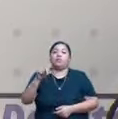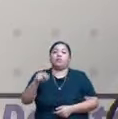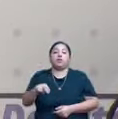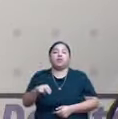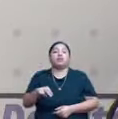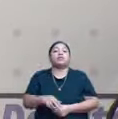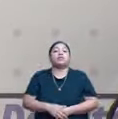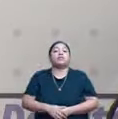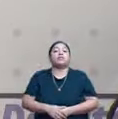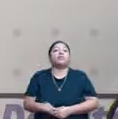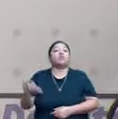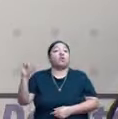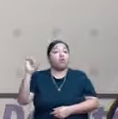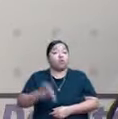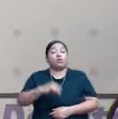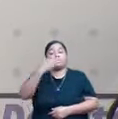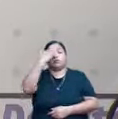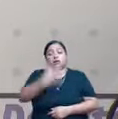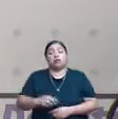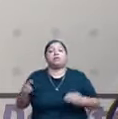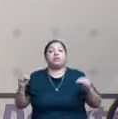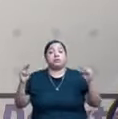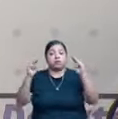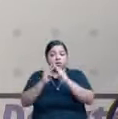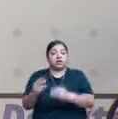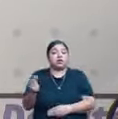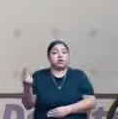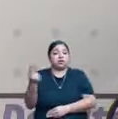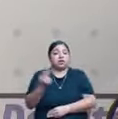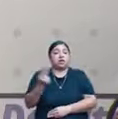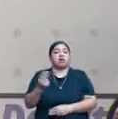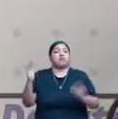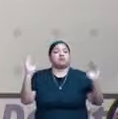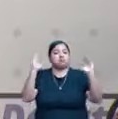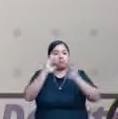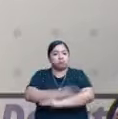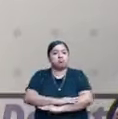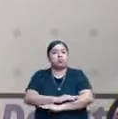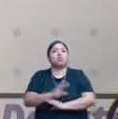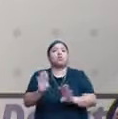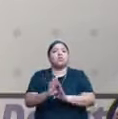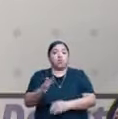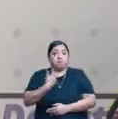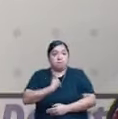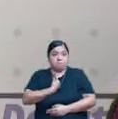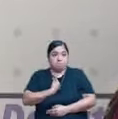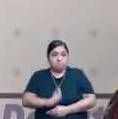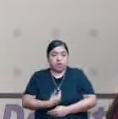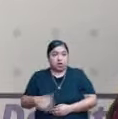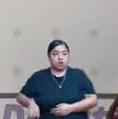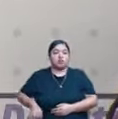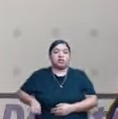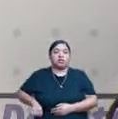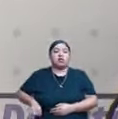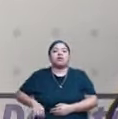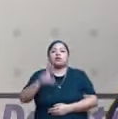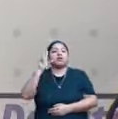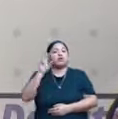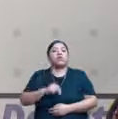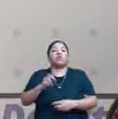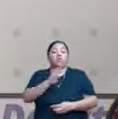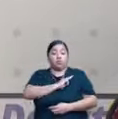hoy, Mixquiahuala requiere de una reconciliación donde, más allá de los temas personales, le demos al tema